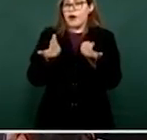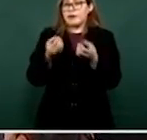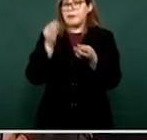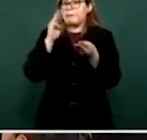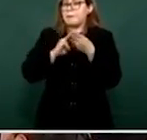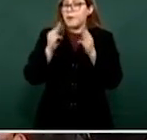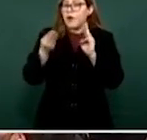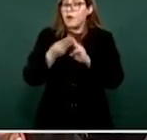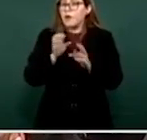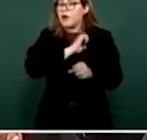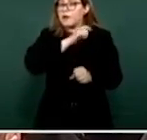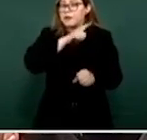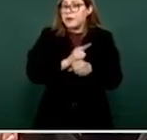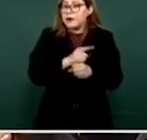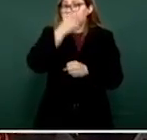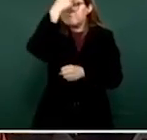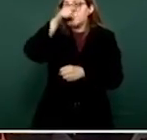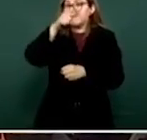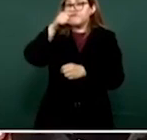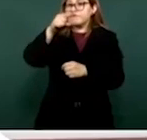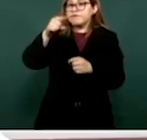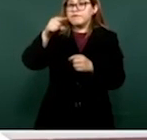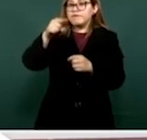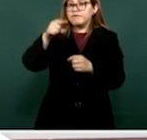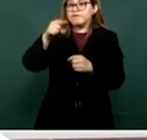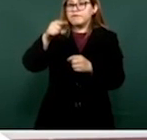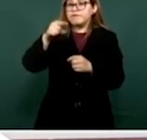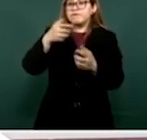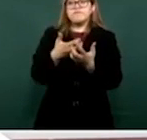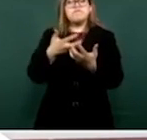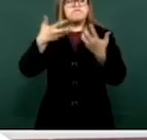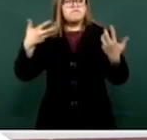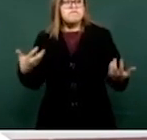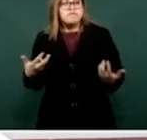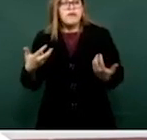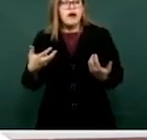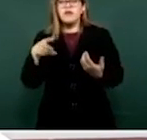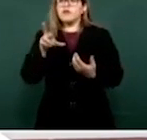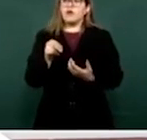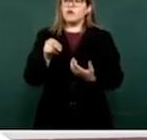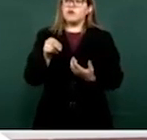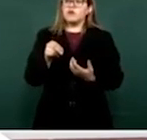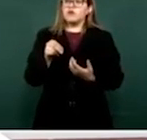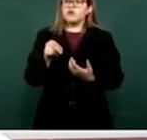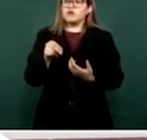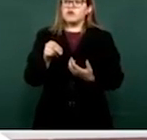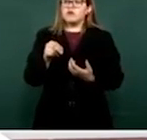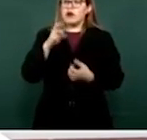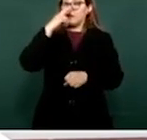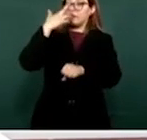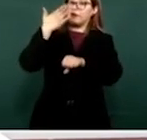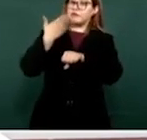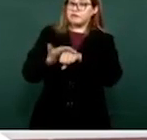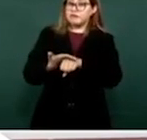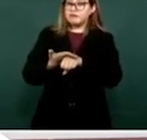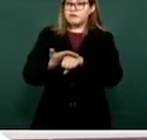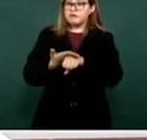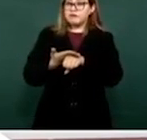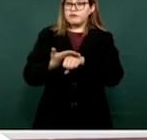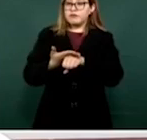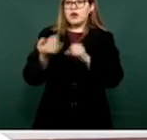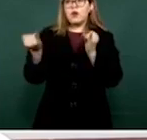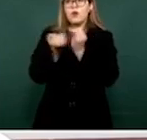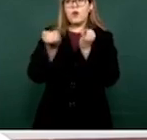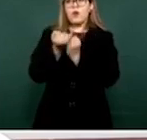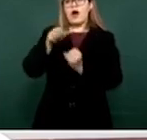motivo en ese momento para la separación, porque no hay absolutamente ninguna responsabilidad, y la